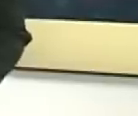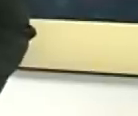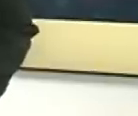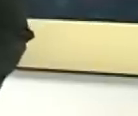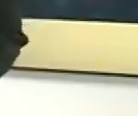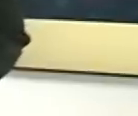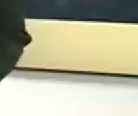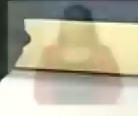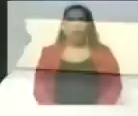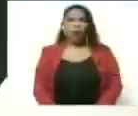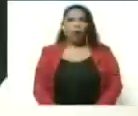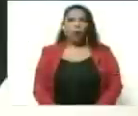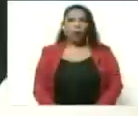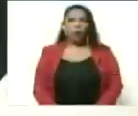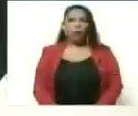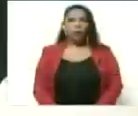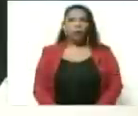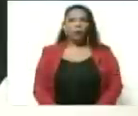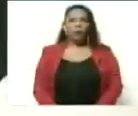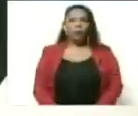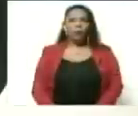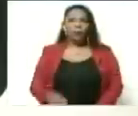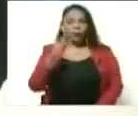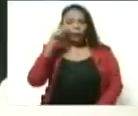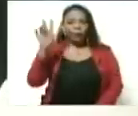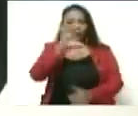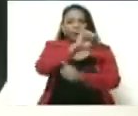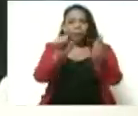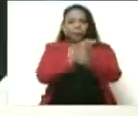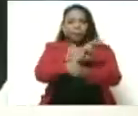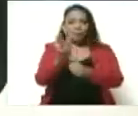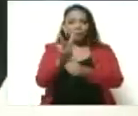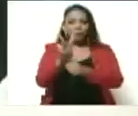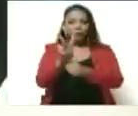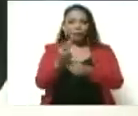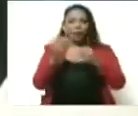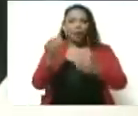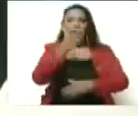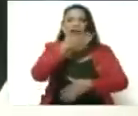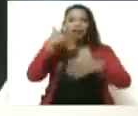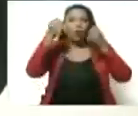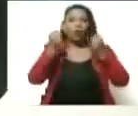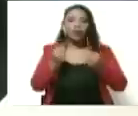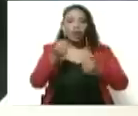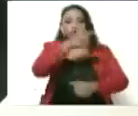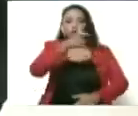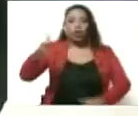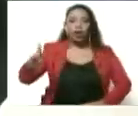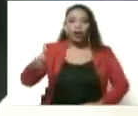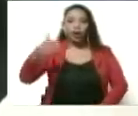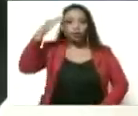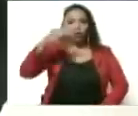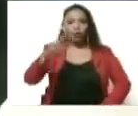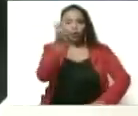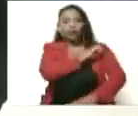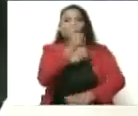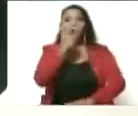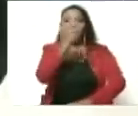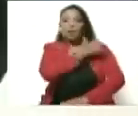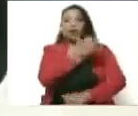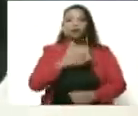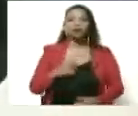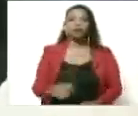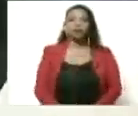inmediato vamos a escuchar declaraciones del vicepresidente sectorial para la Seguridad Ciudadana y la Paz, almirante en jefe Remigio Ceballos